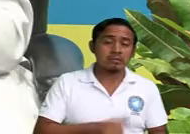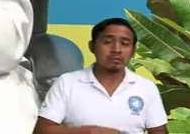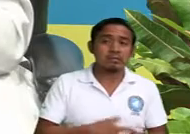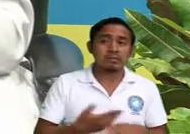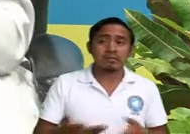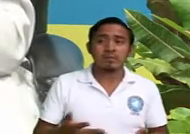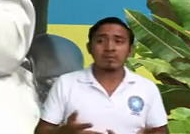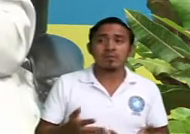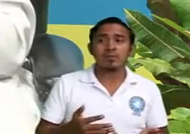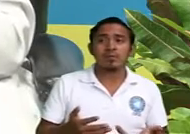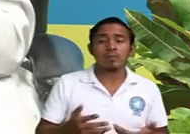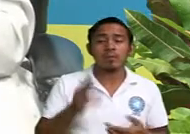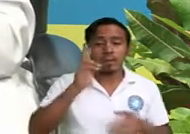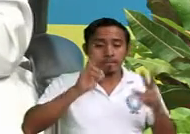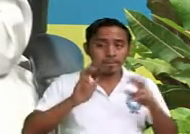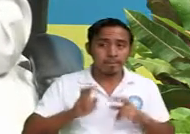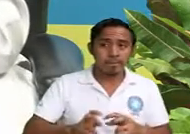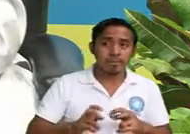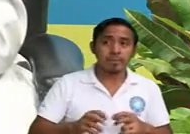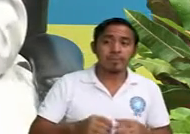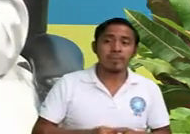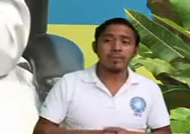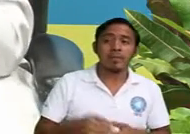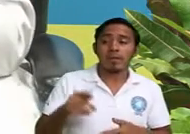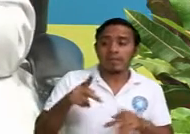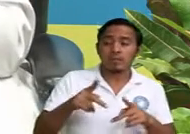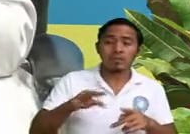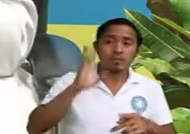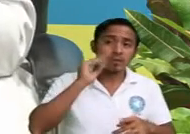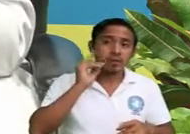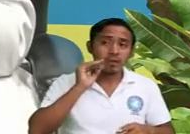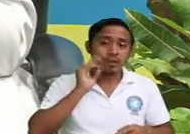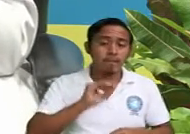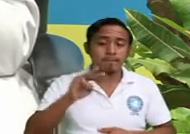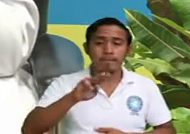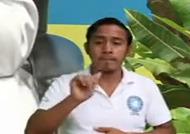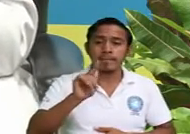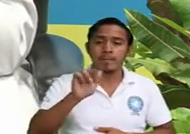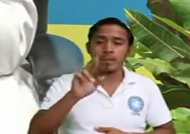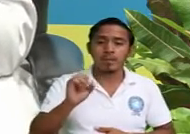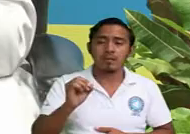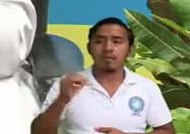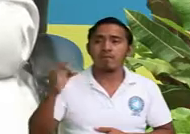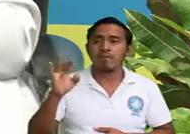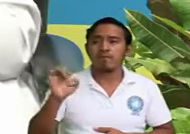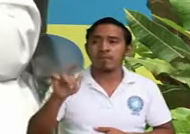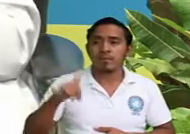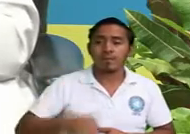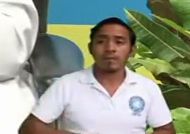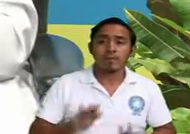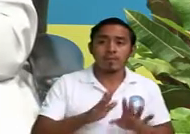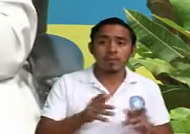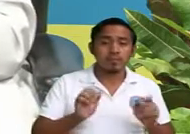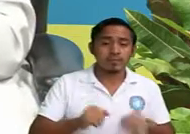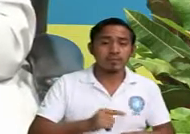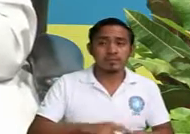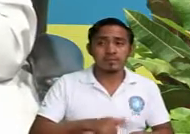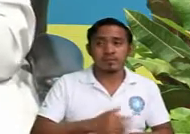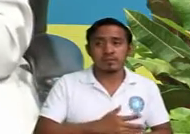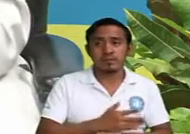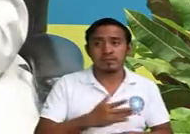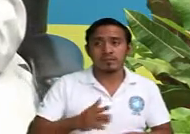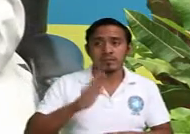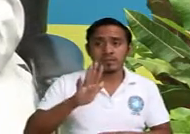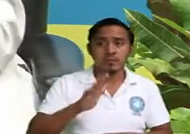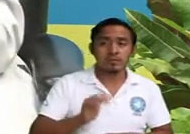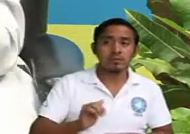tempranas, nosotros damos un seguimiento con los subespecialistas, que son los médicos maternos fetales, y las pacientes pueden llegar a tener